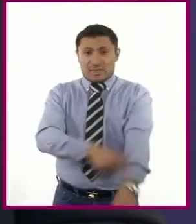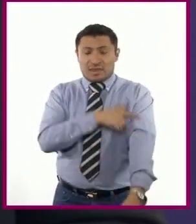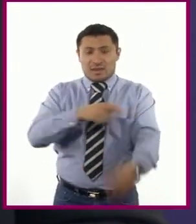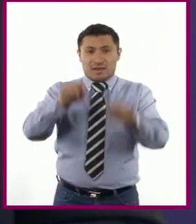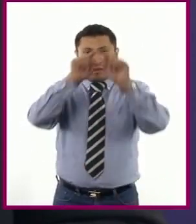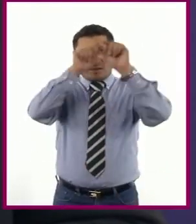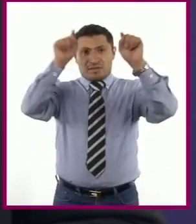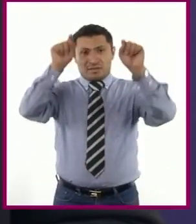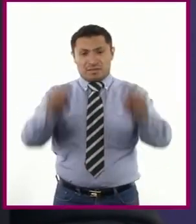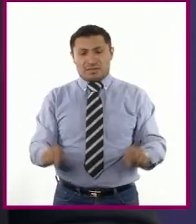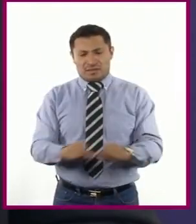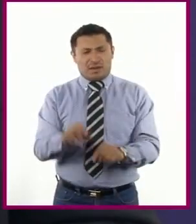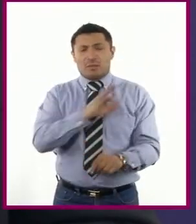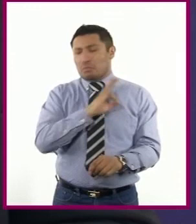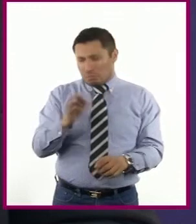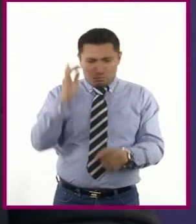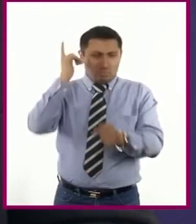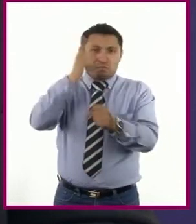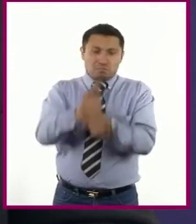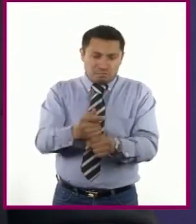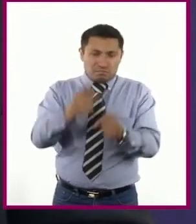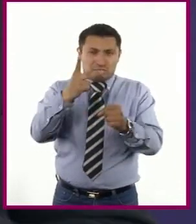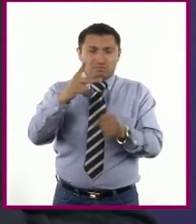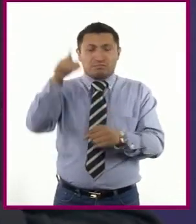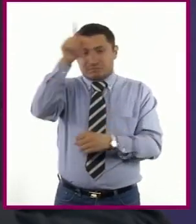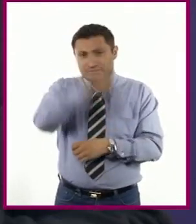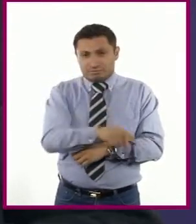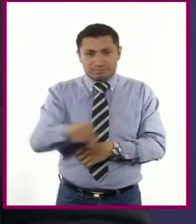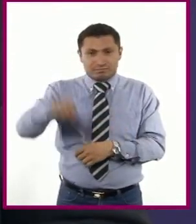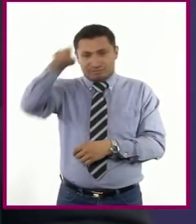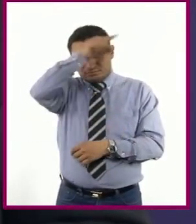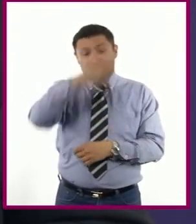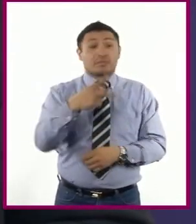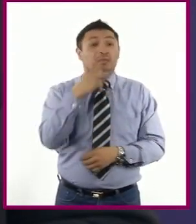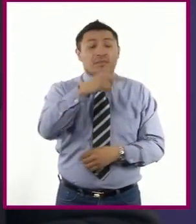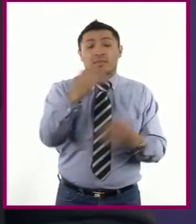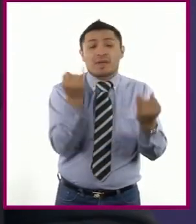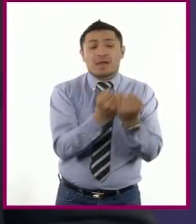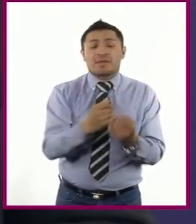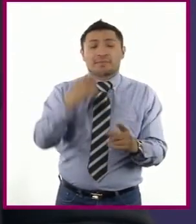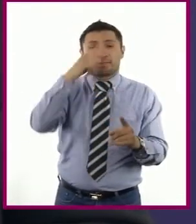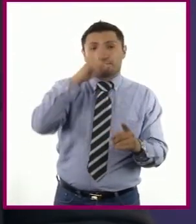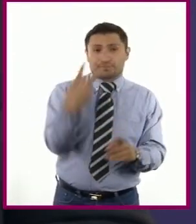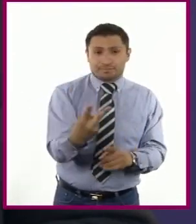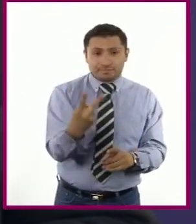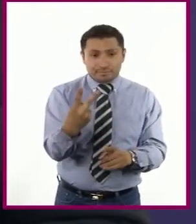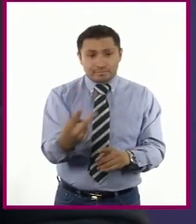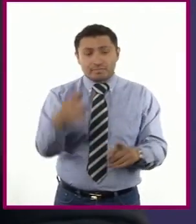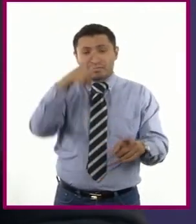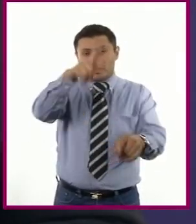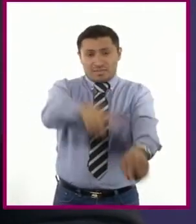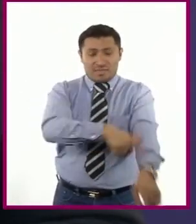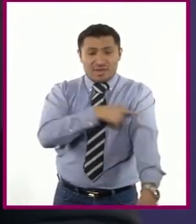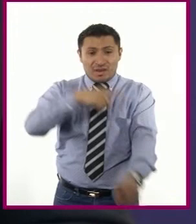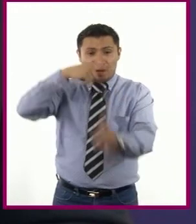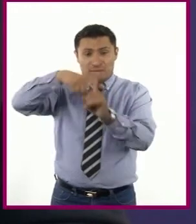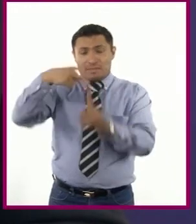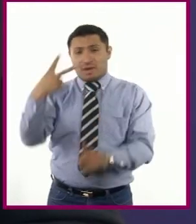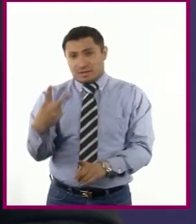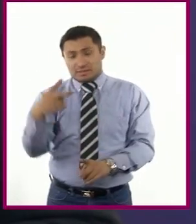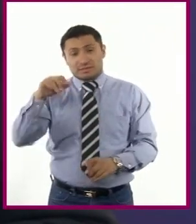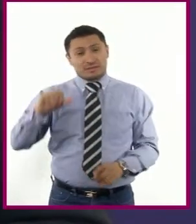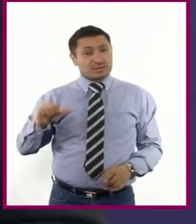rectángulo, ya es posible calcular su perímetro. Perímetro es igual a la suma del doble del largo más el doble del